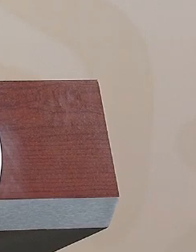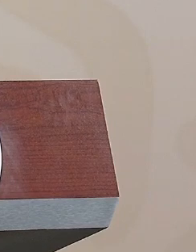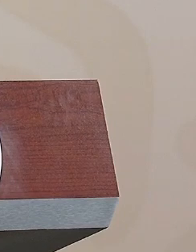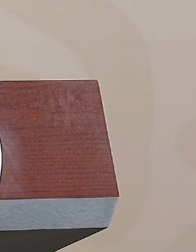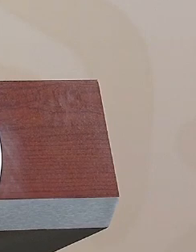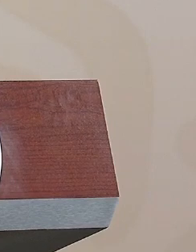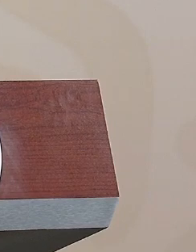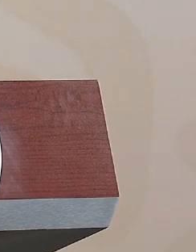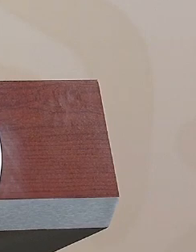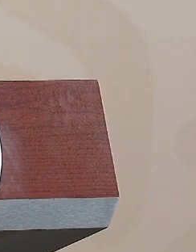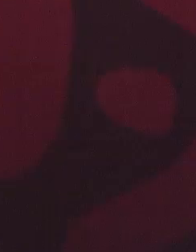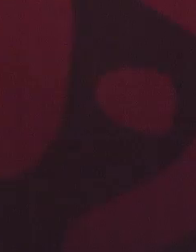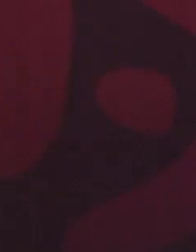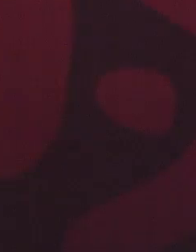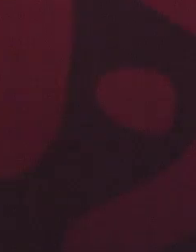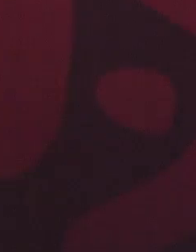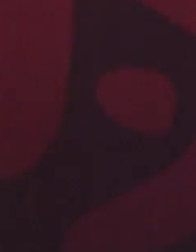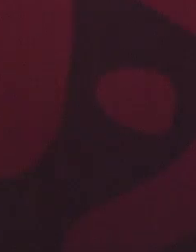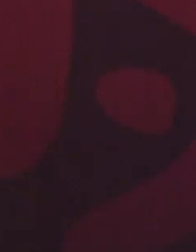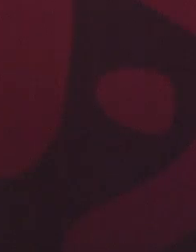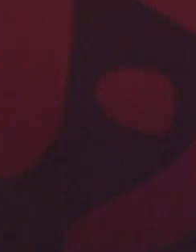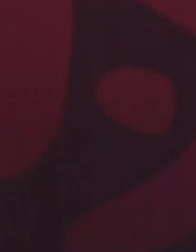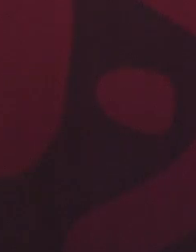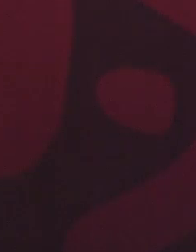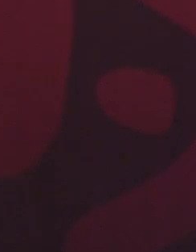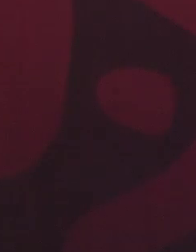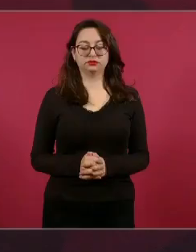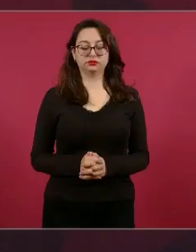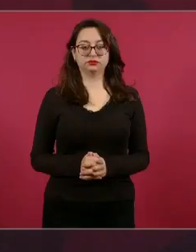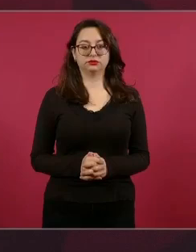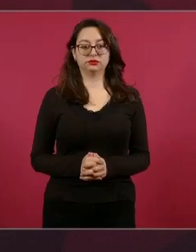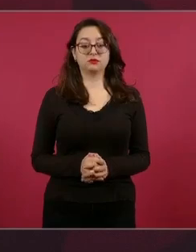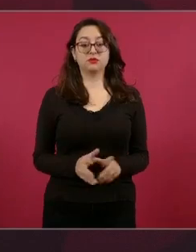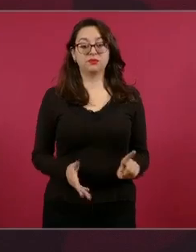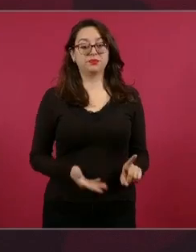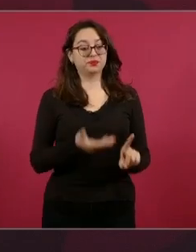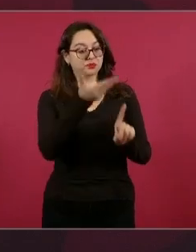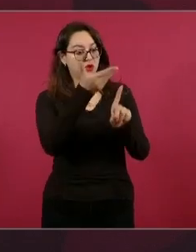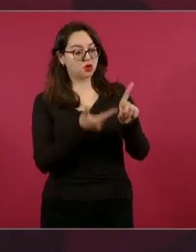conoce a muchísimos dirigentes, a los